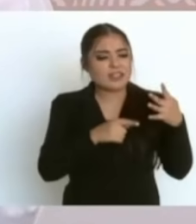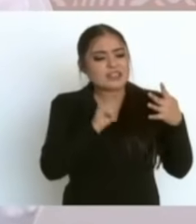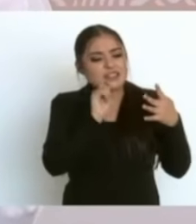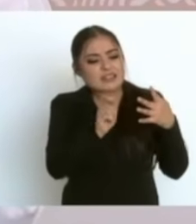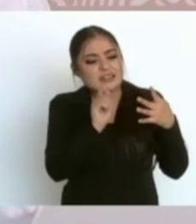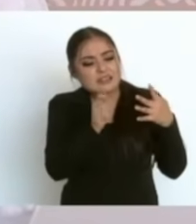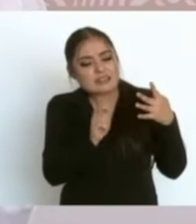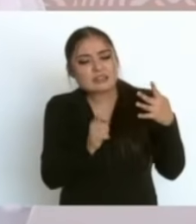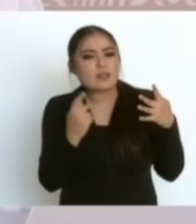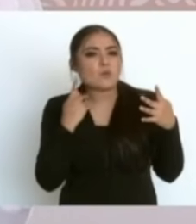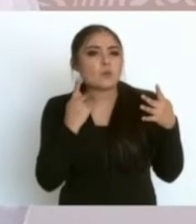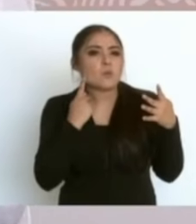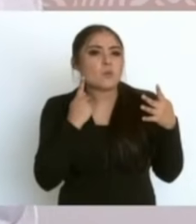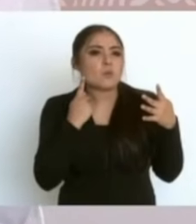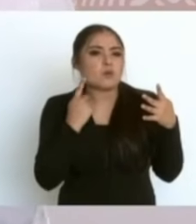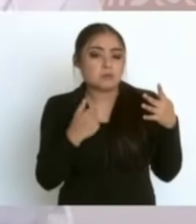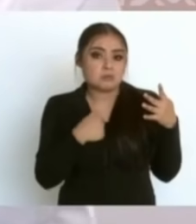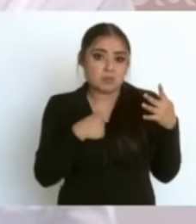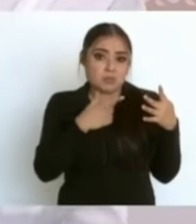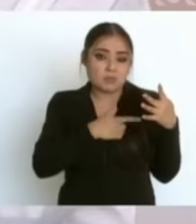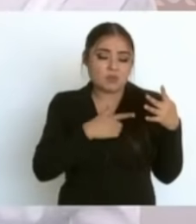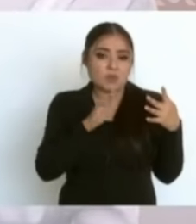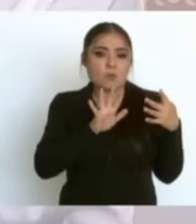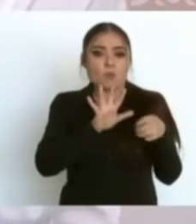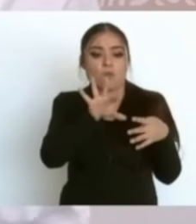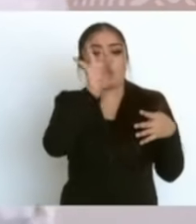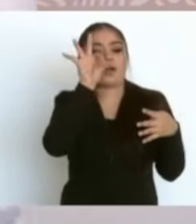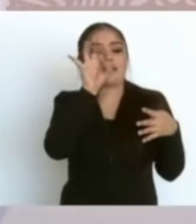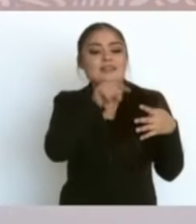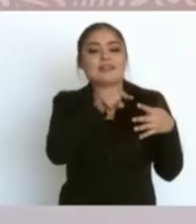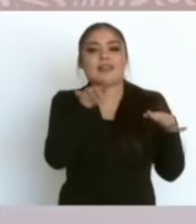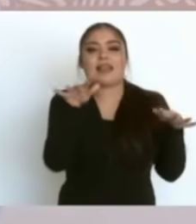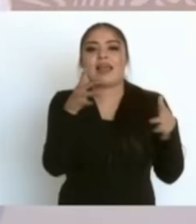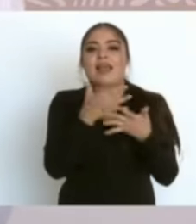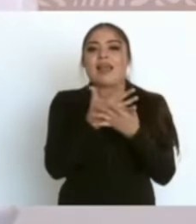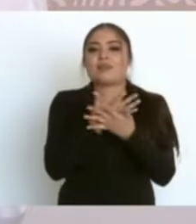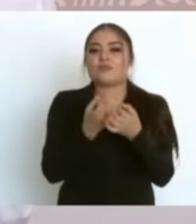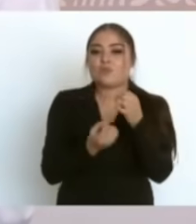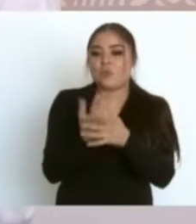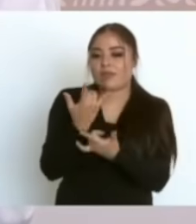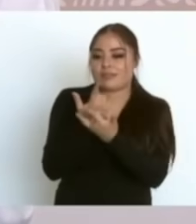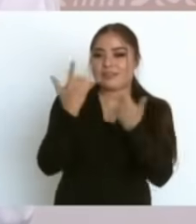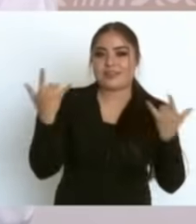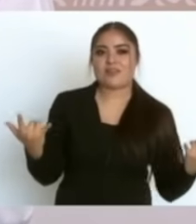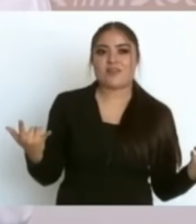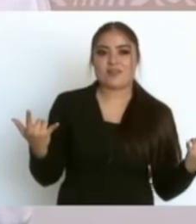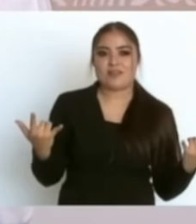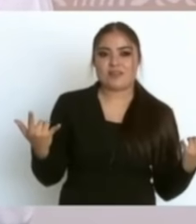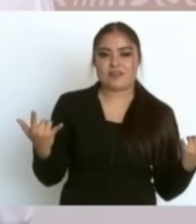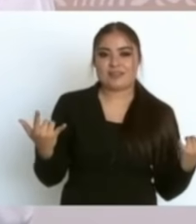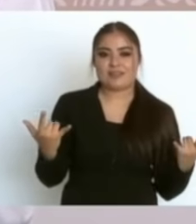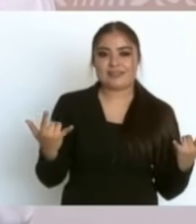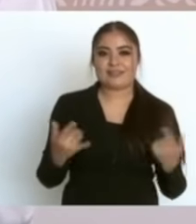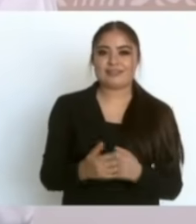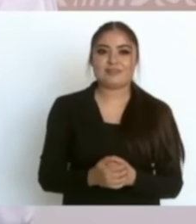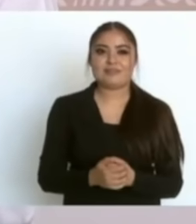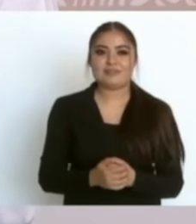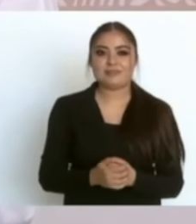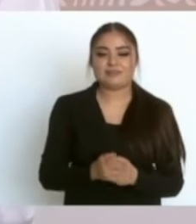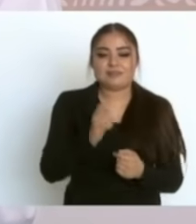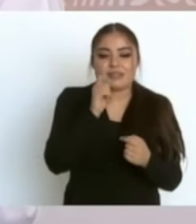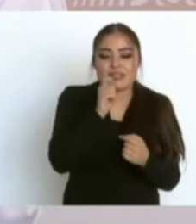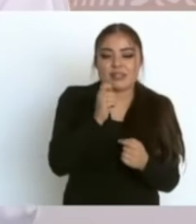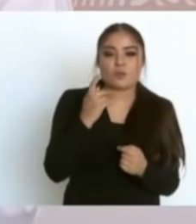esas según la cual la política es hacer historia esa es la que más me gusta de las definiciones de